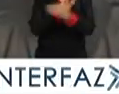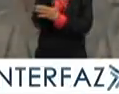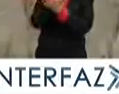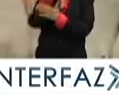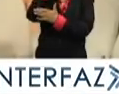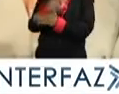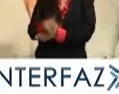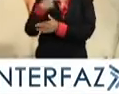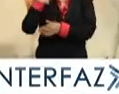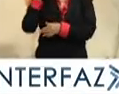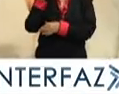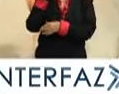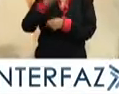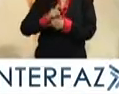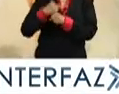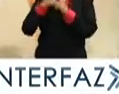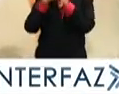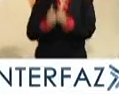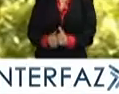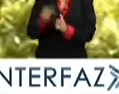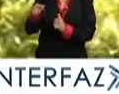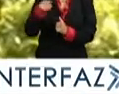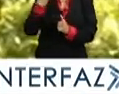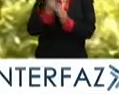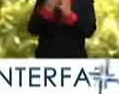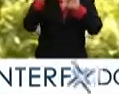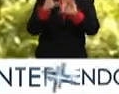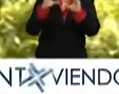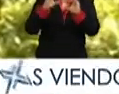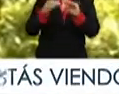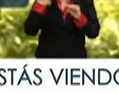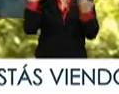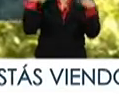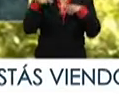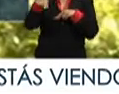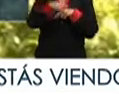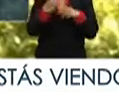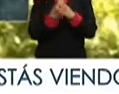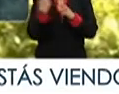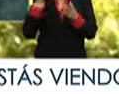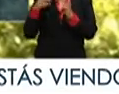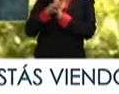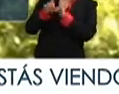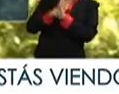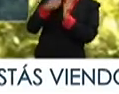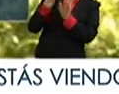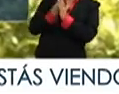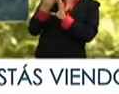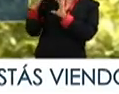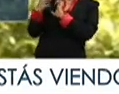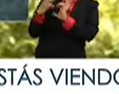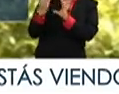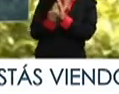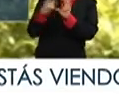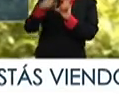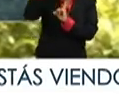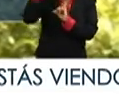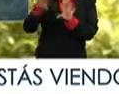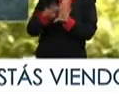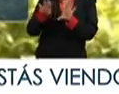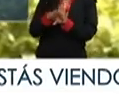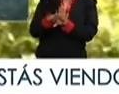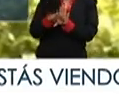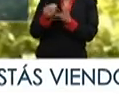México varios días, 2 días estuvieron ahí recibiendo capacitación acerca de los métodos de enseñanza de México